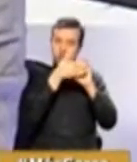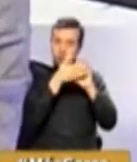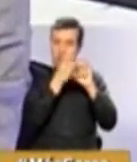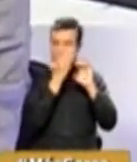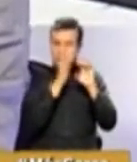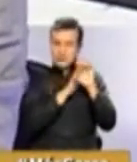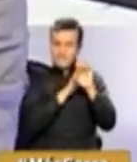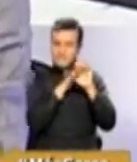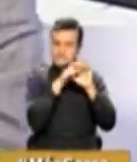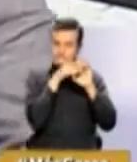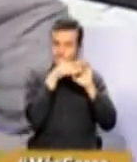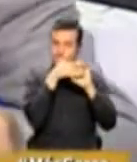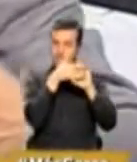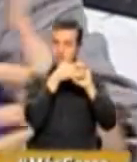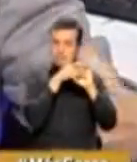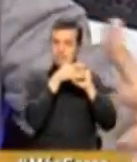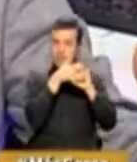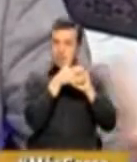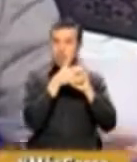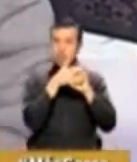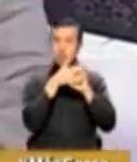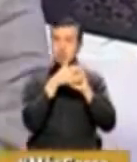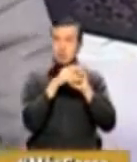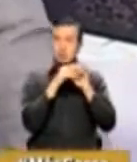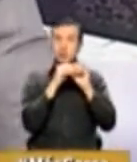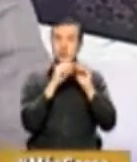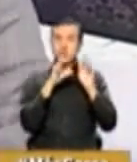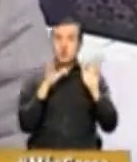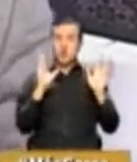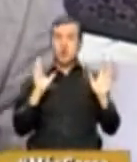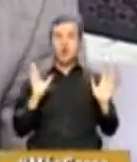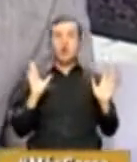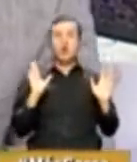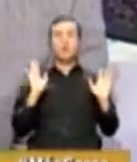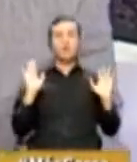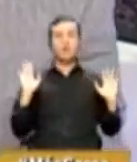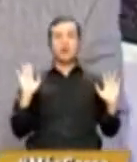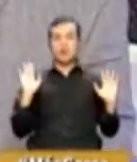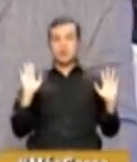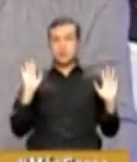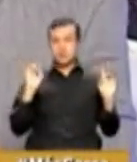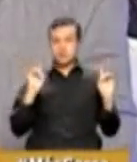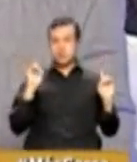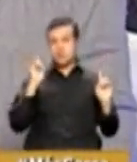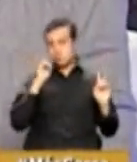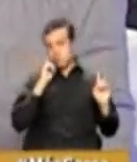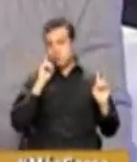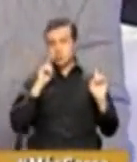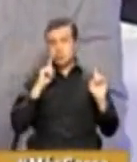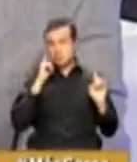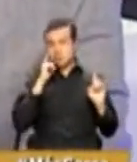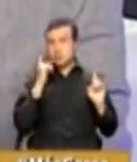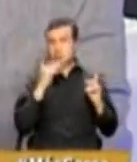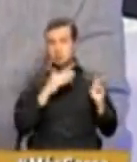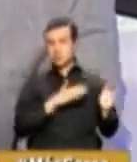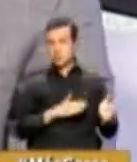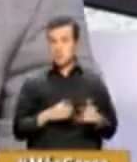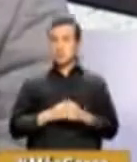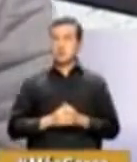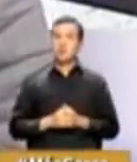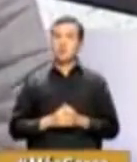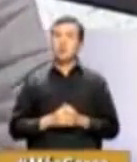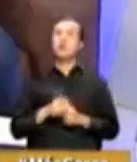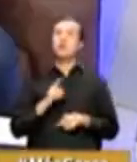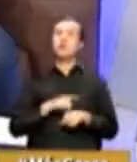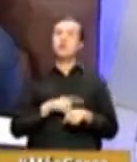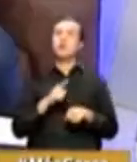Una vez que ya está dentro del ojo, él se abre, se expande y se acomoda, digámoslo así. Pero obviamente uno tiene que acomodarlo también. ¿Cuánto dura la operación? ¿Perdón?